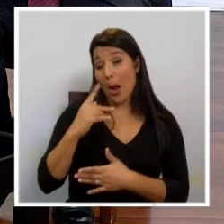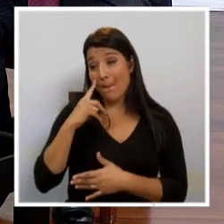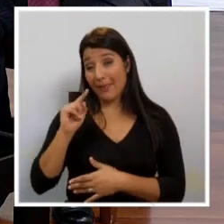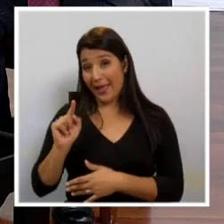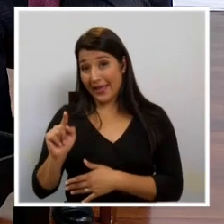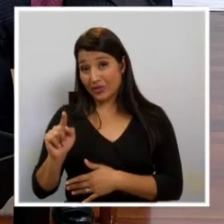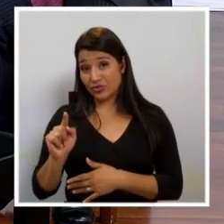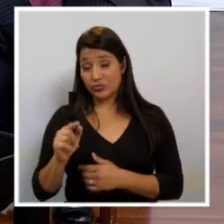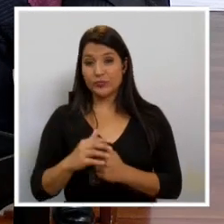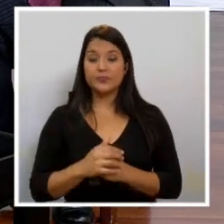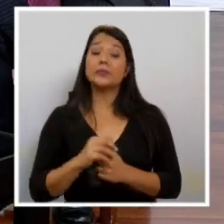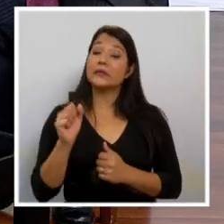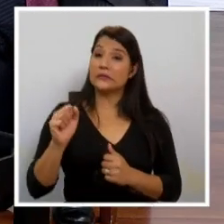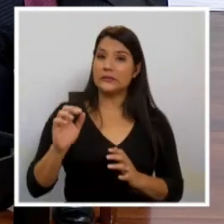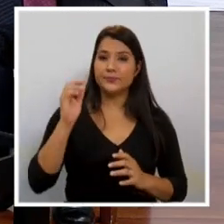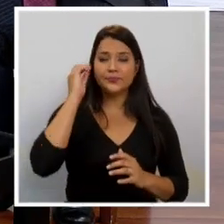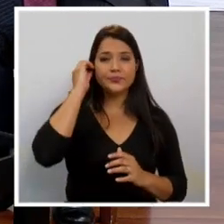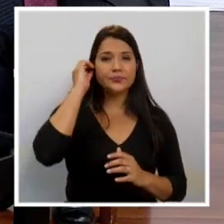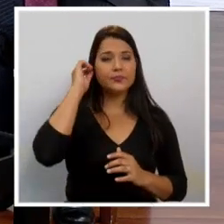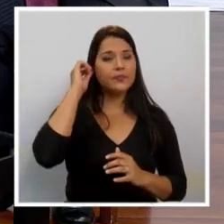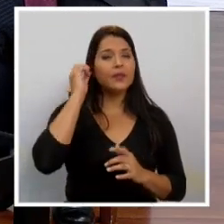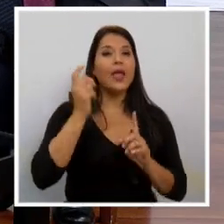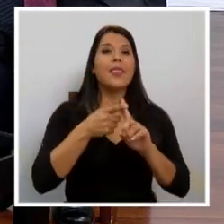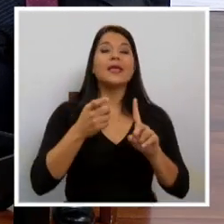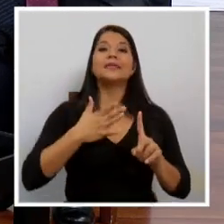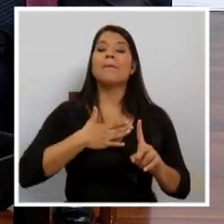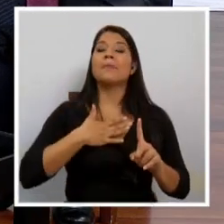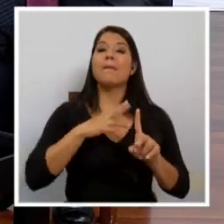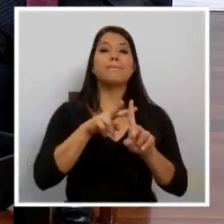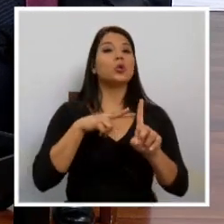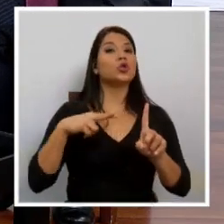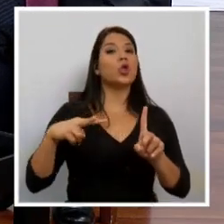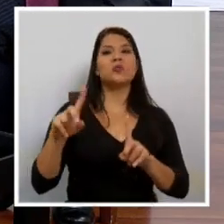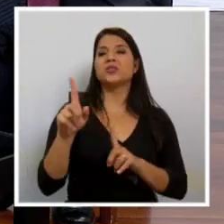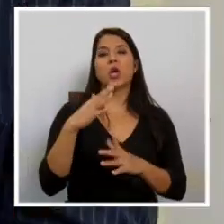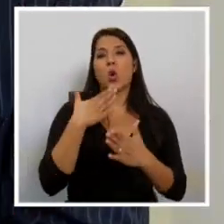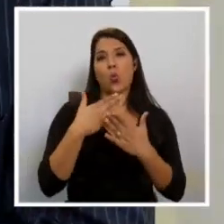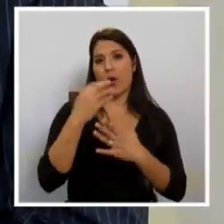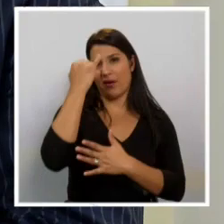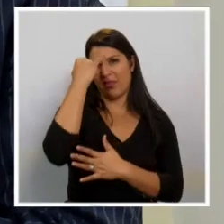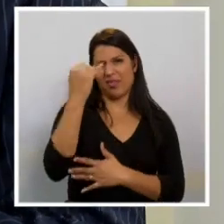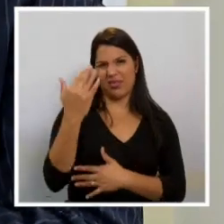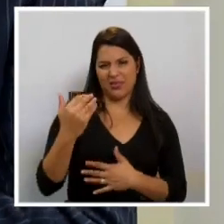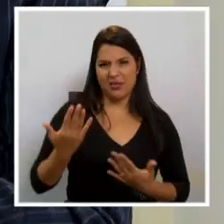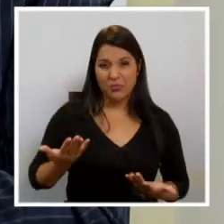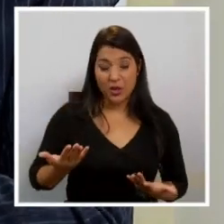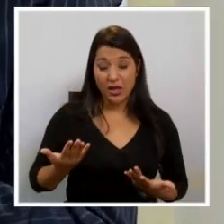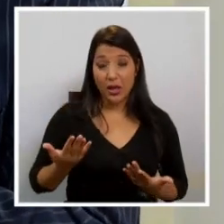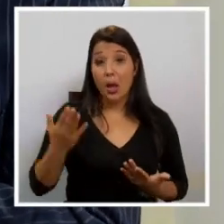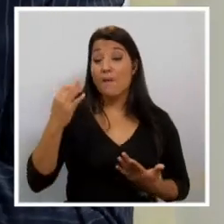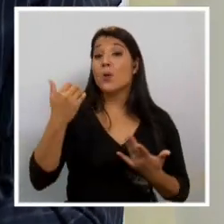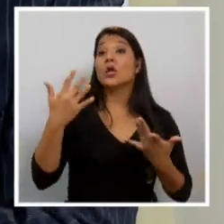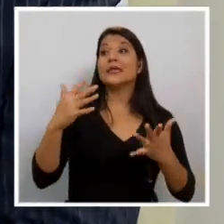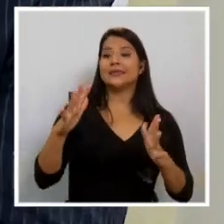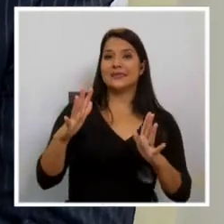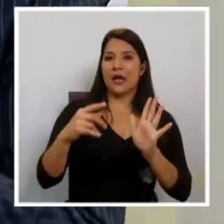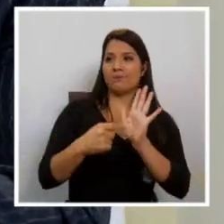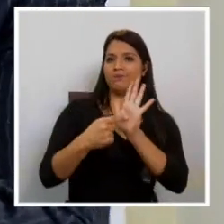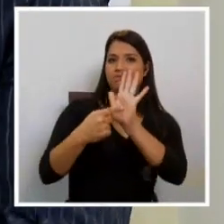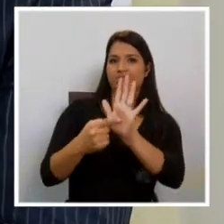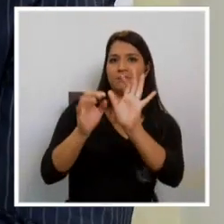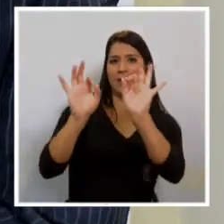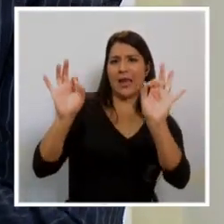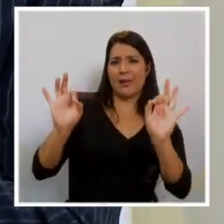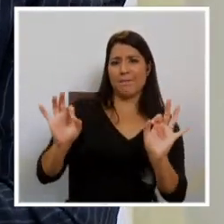hacer ellos. Sí, digamos, desde mi punto de vista no le convendría. ¿Por qué? Porque ya dieron la imagen, o quieren